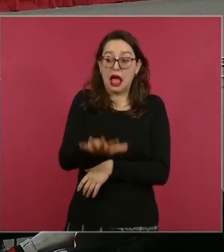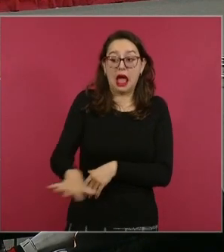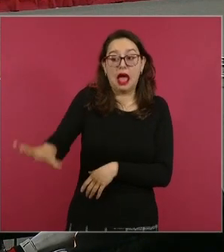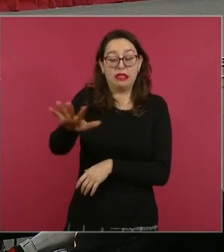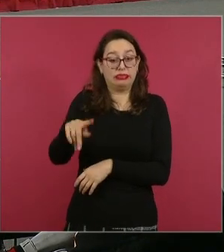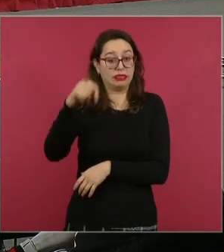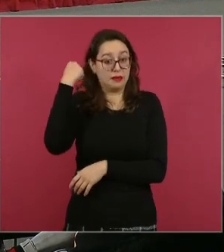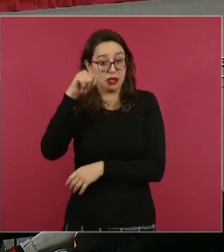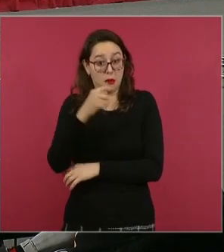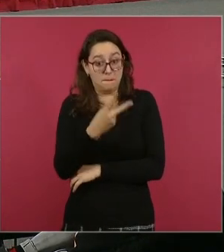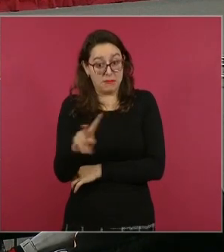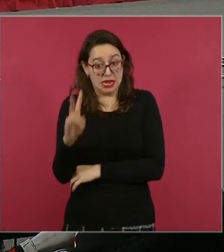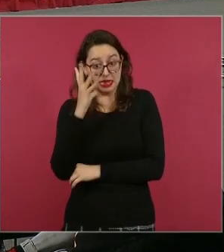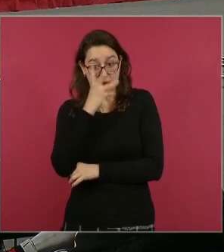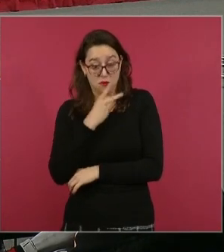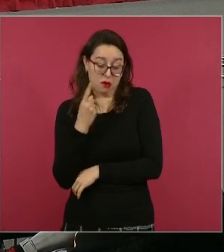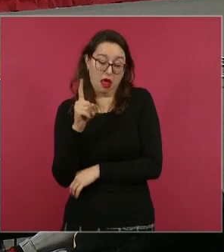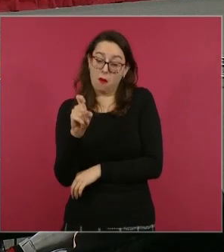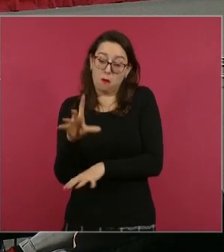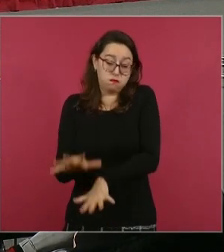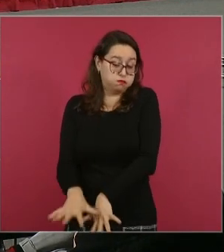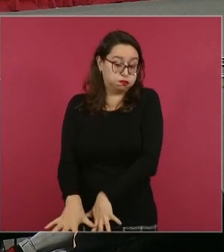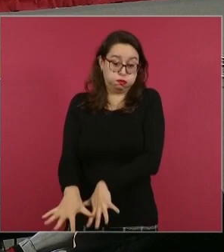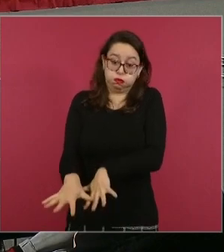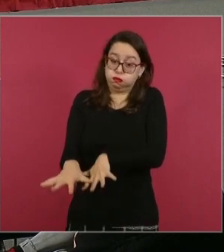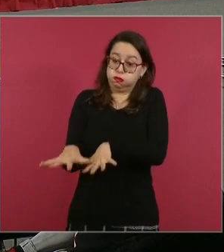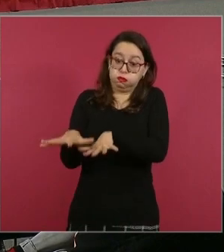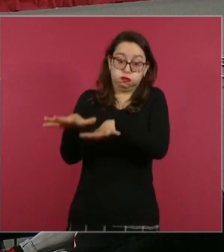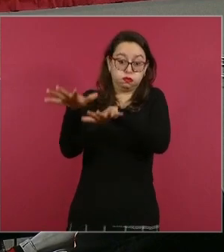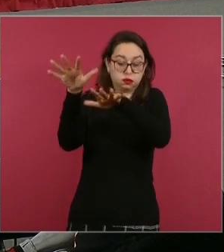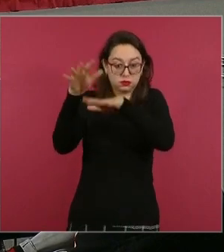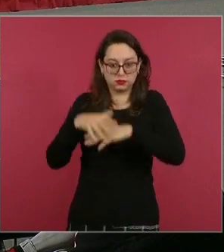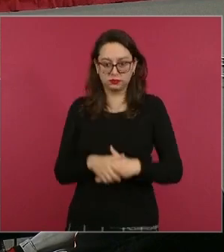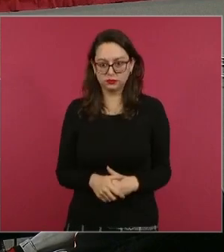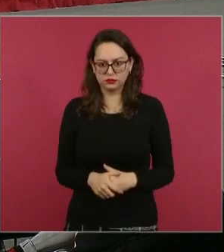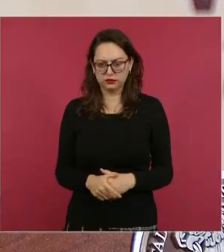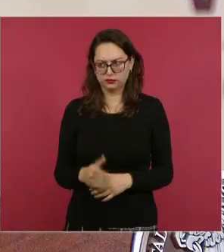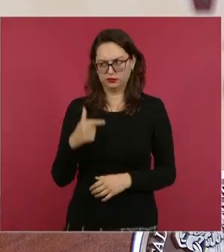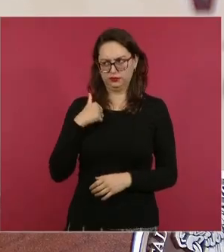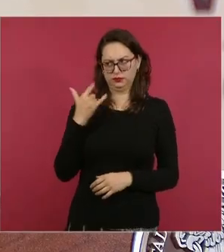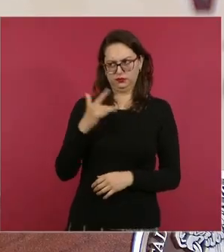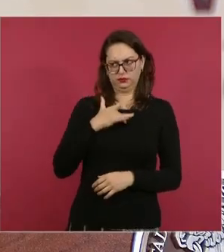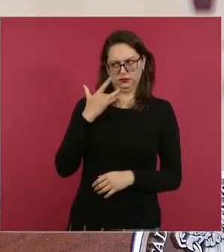Villahermosa a la capital y me